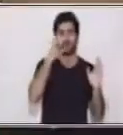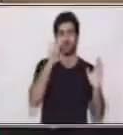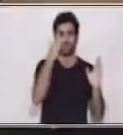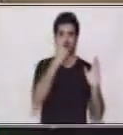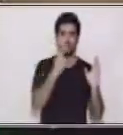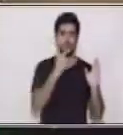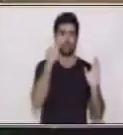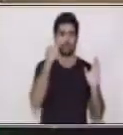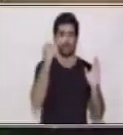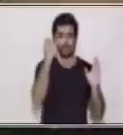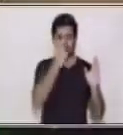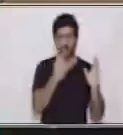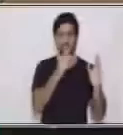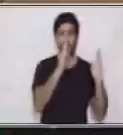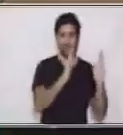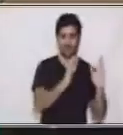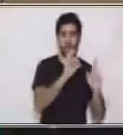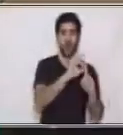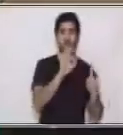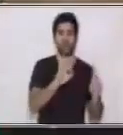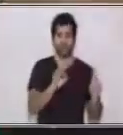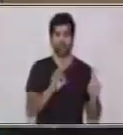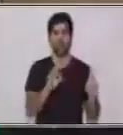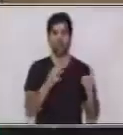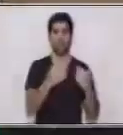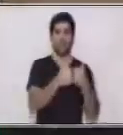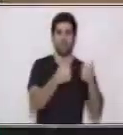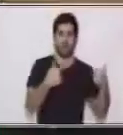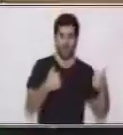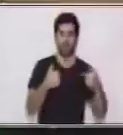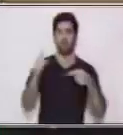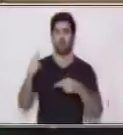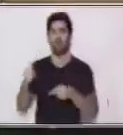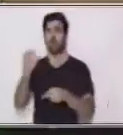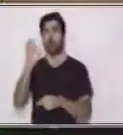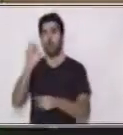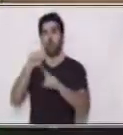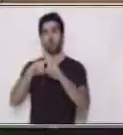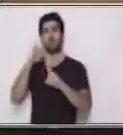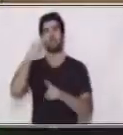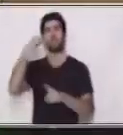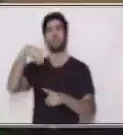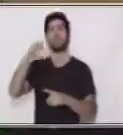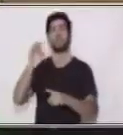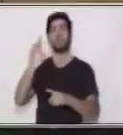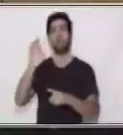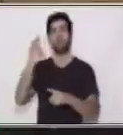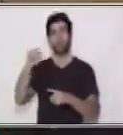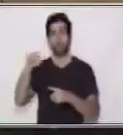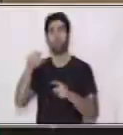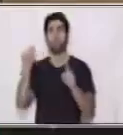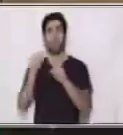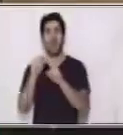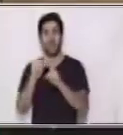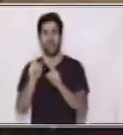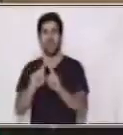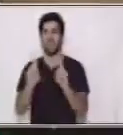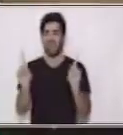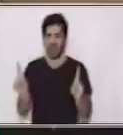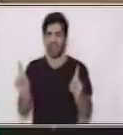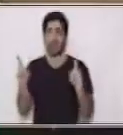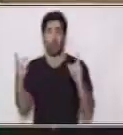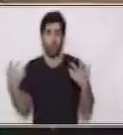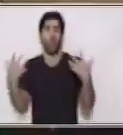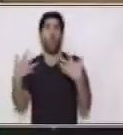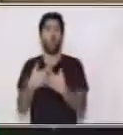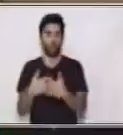frases, enunciados u oraciones separadas, y el oxímoron encontraremos esas dos antónimos, o esas dos